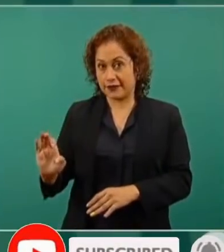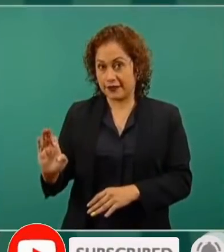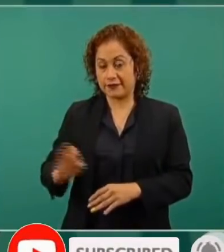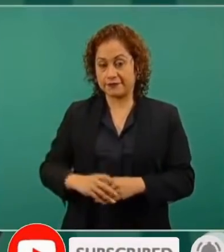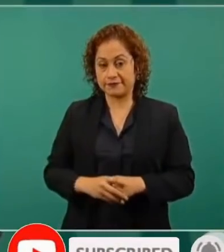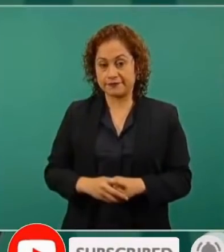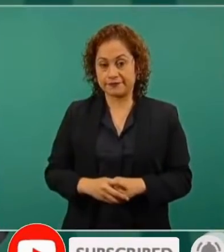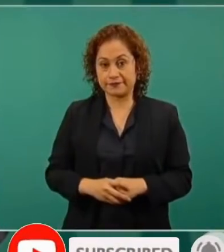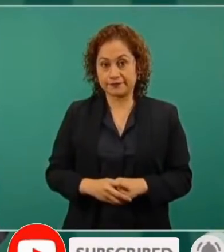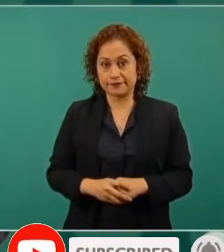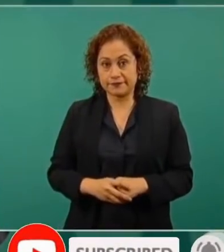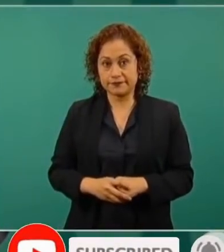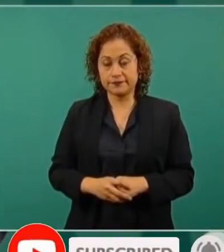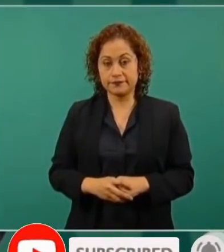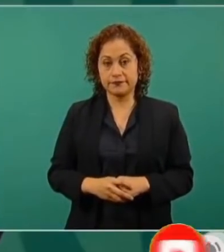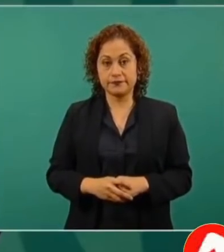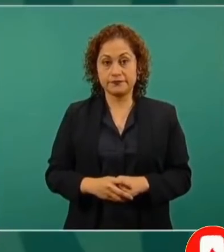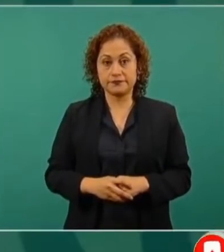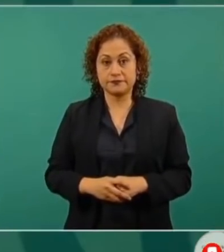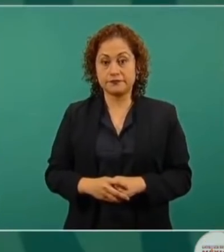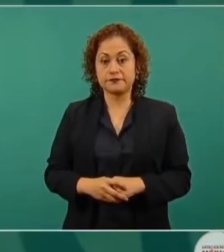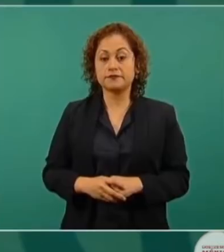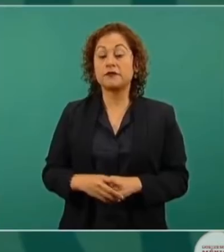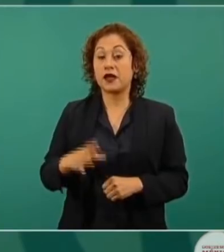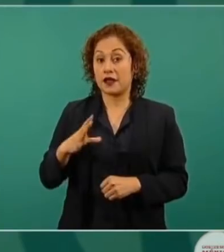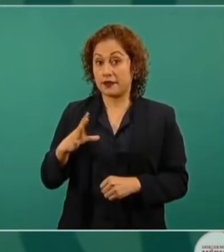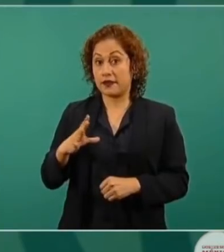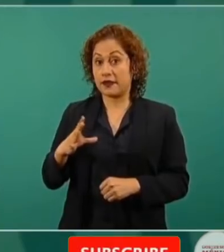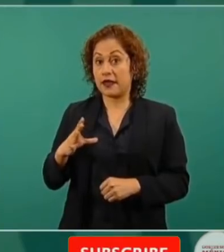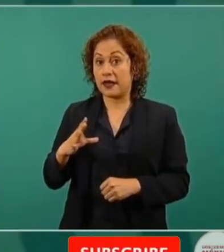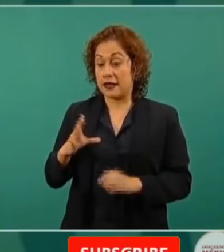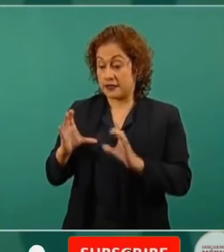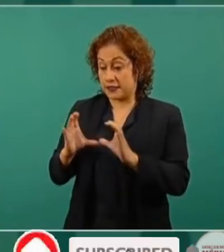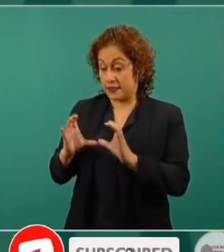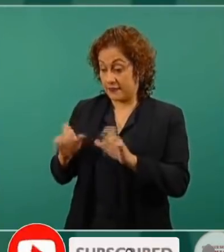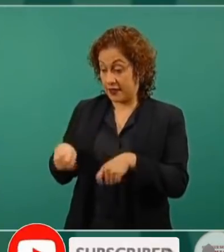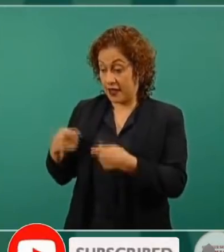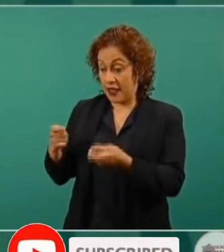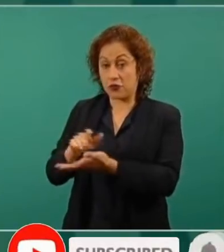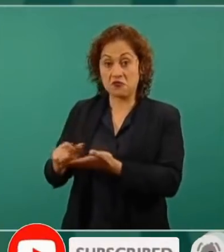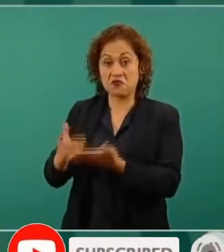se le otorgan CELS, certificados de energías limpias, aunque produce el